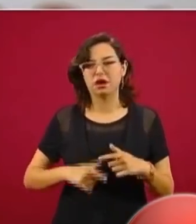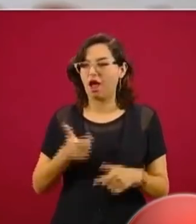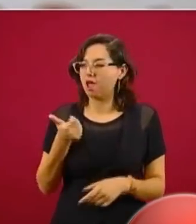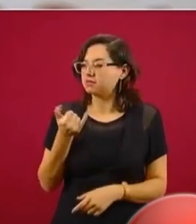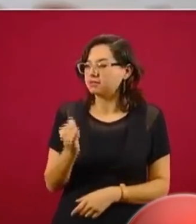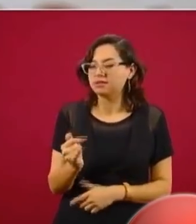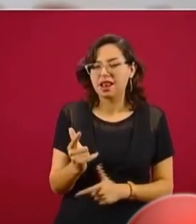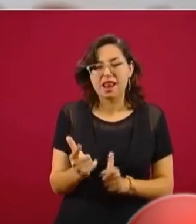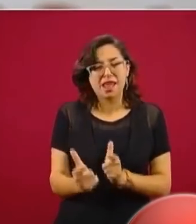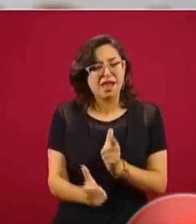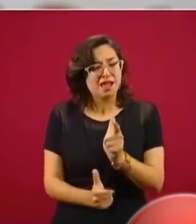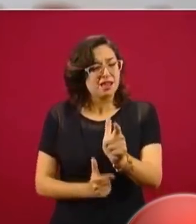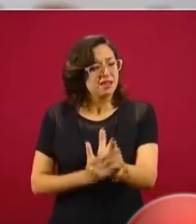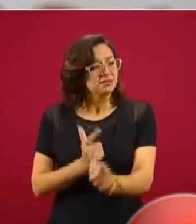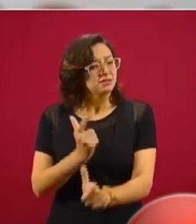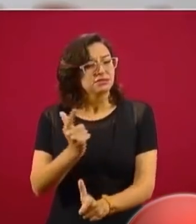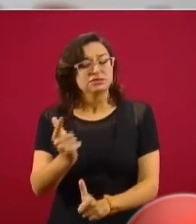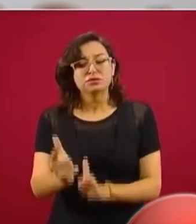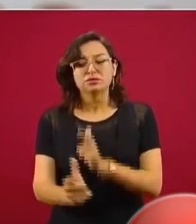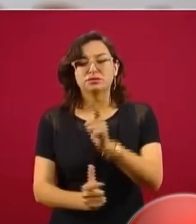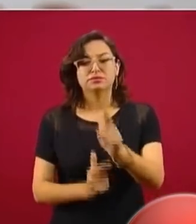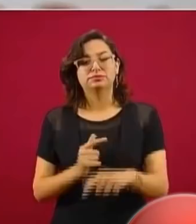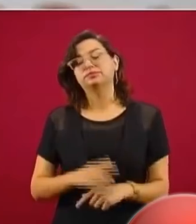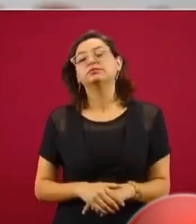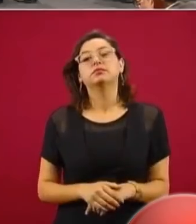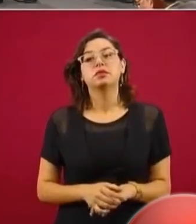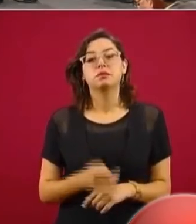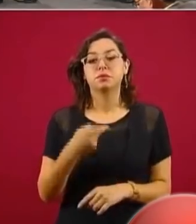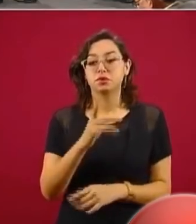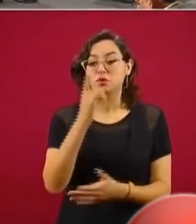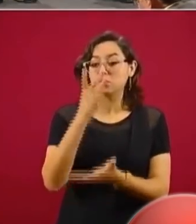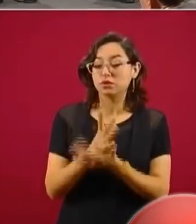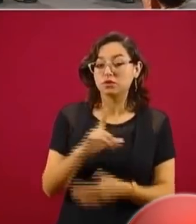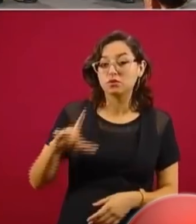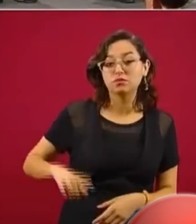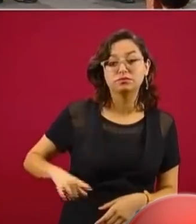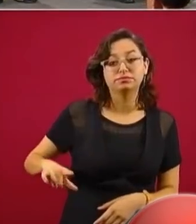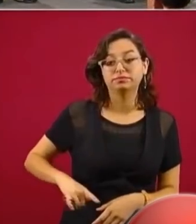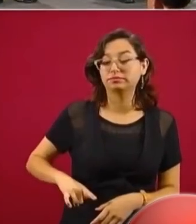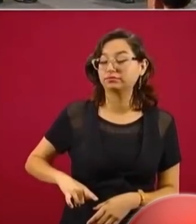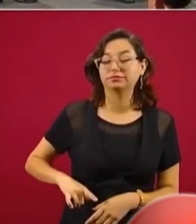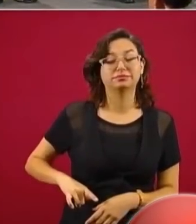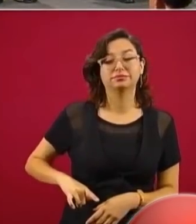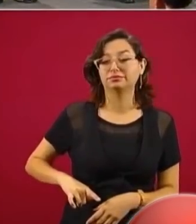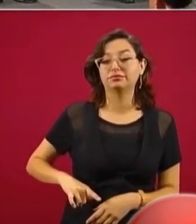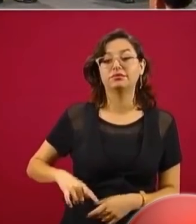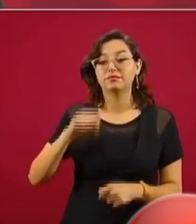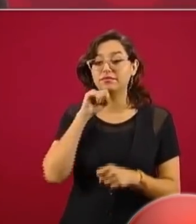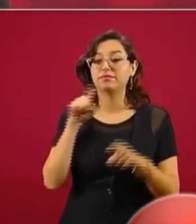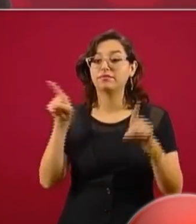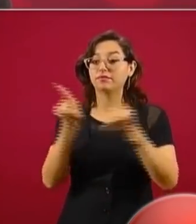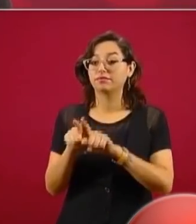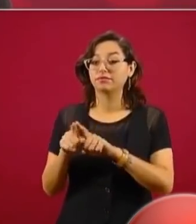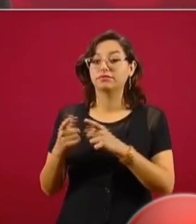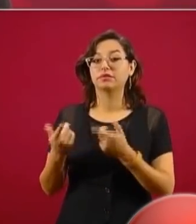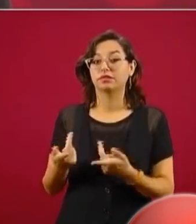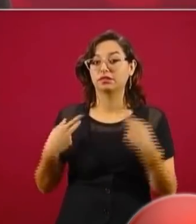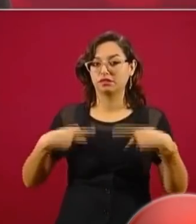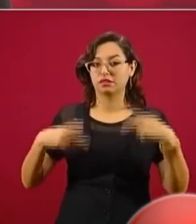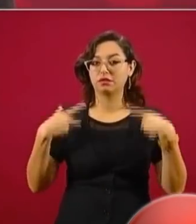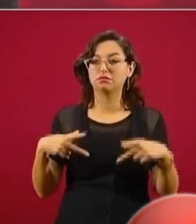estos manejos arriba, en donde no se tomaba en cuenta el pueblo,